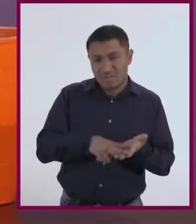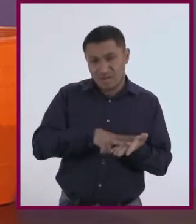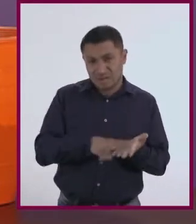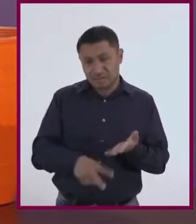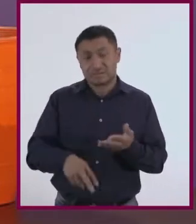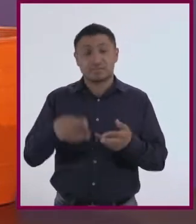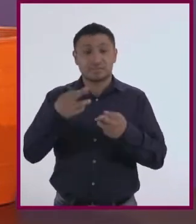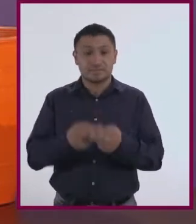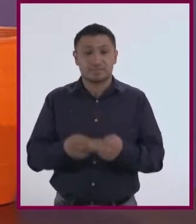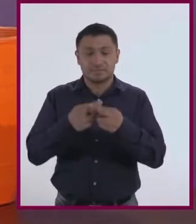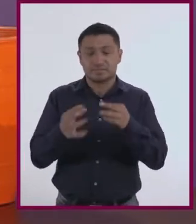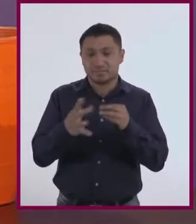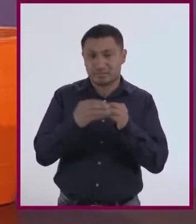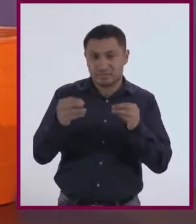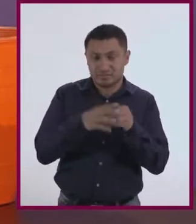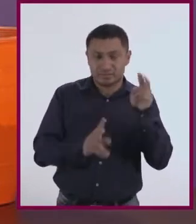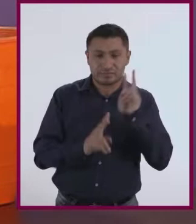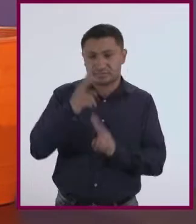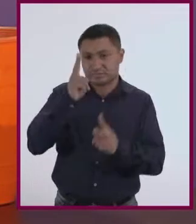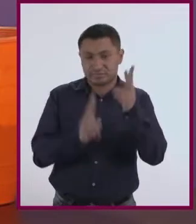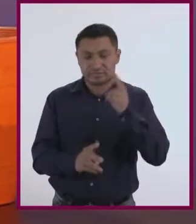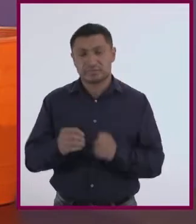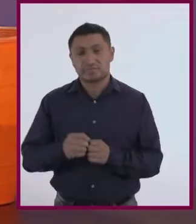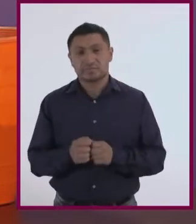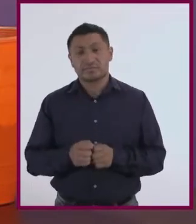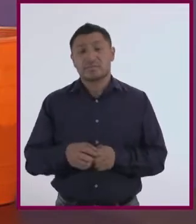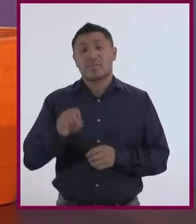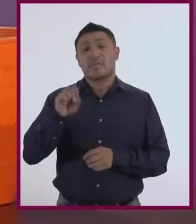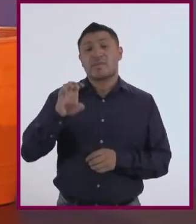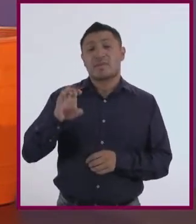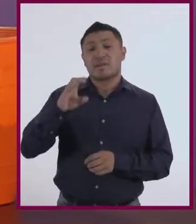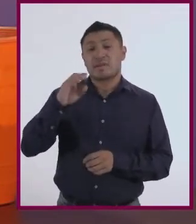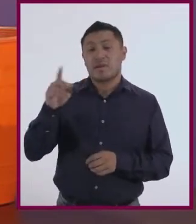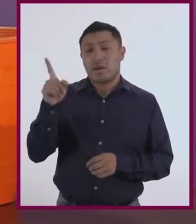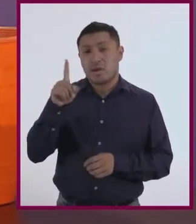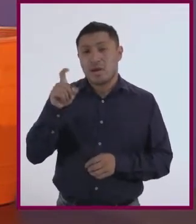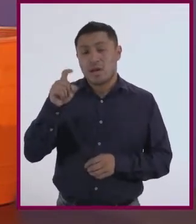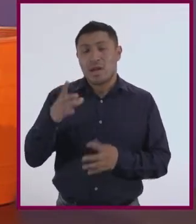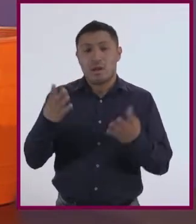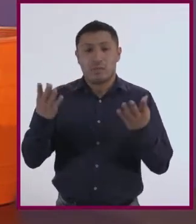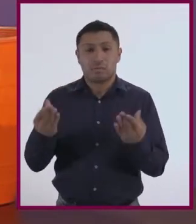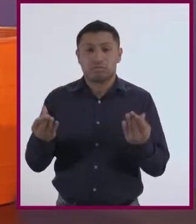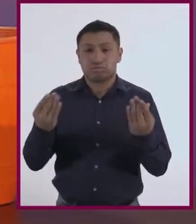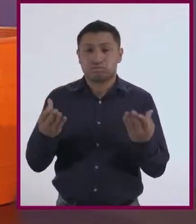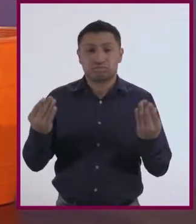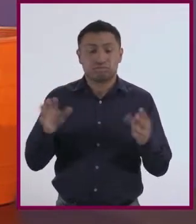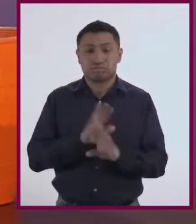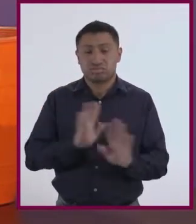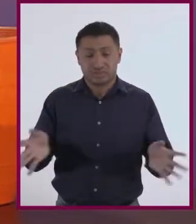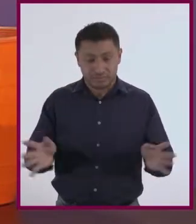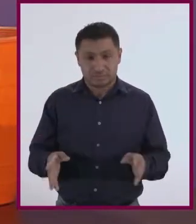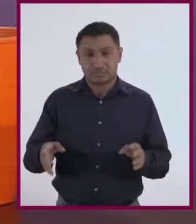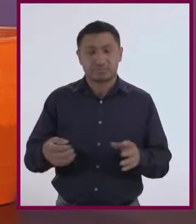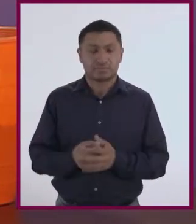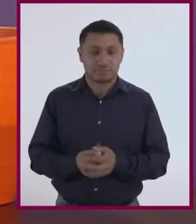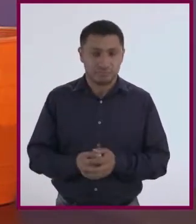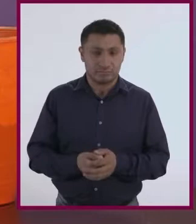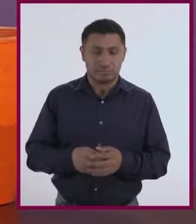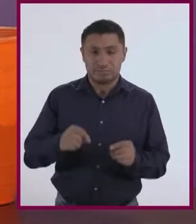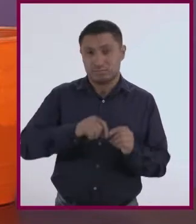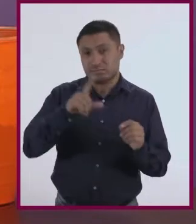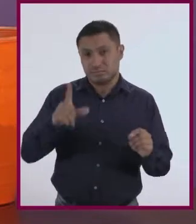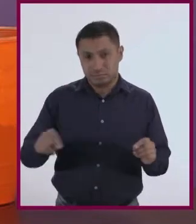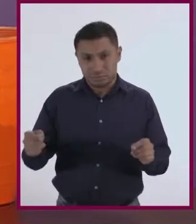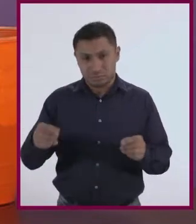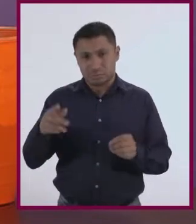y a restos de frutas o verduras. Materia seca le llamamos a los restos de plantas que ya maduraron y se secaron, hojas